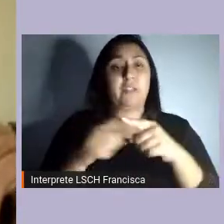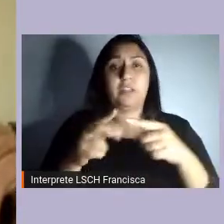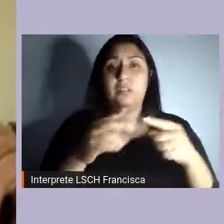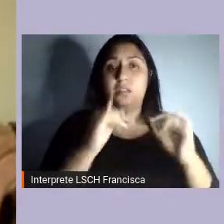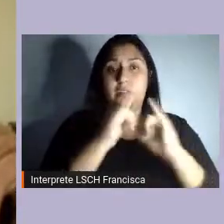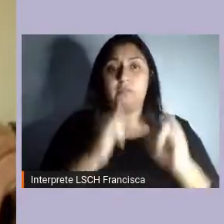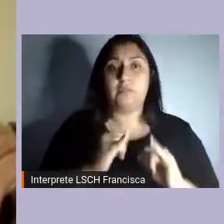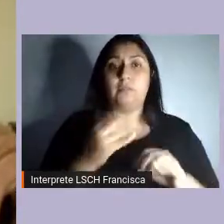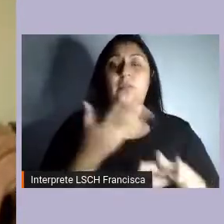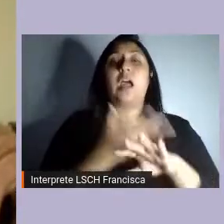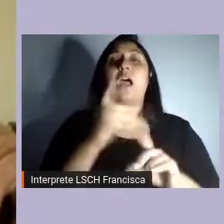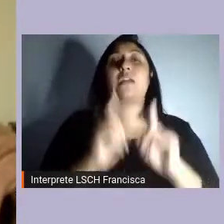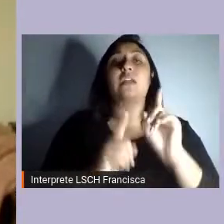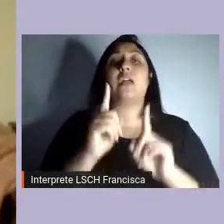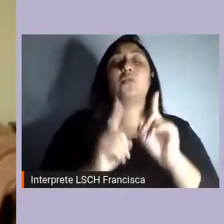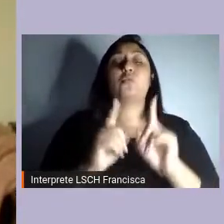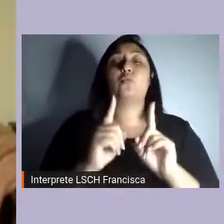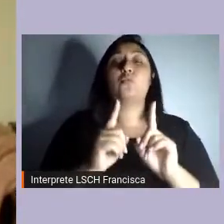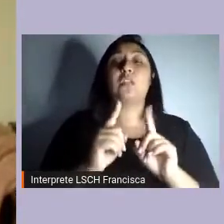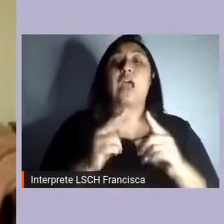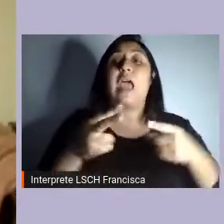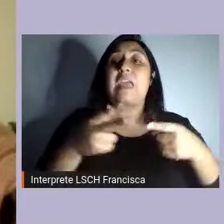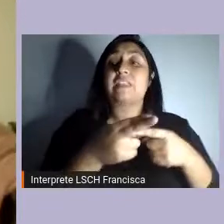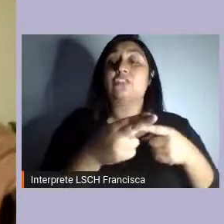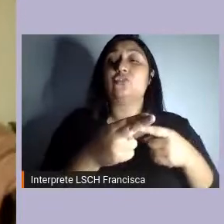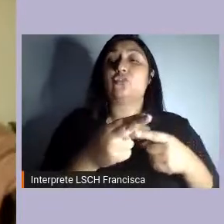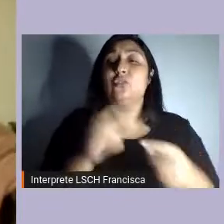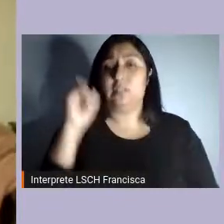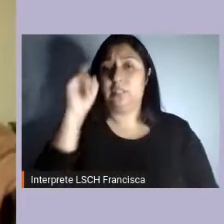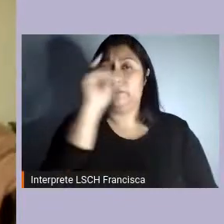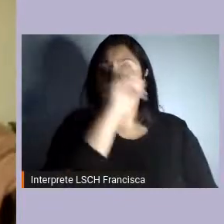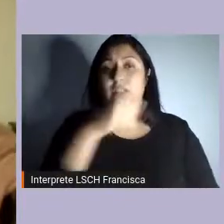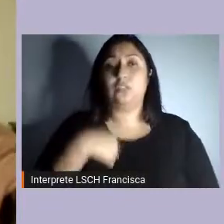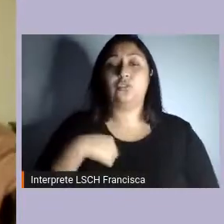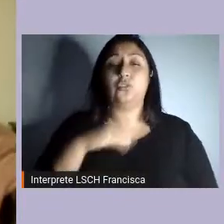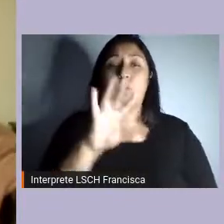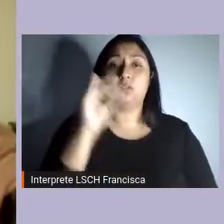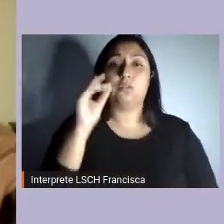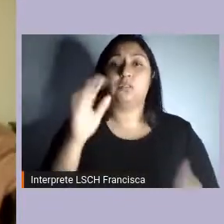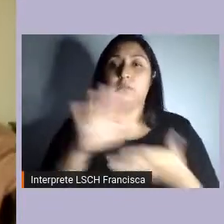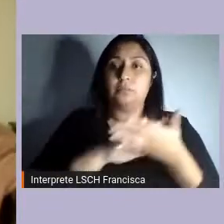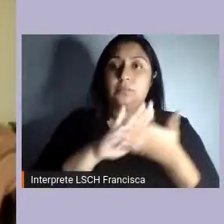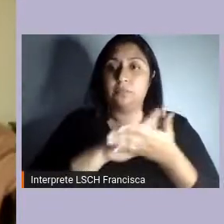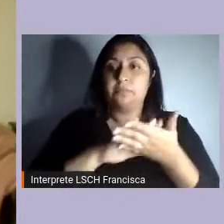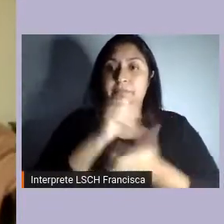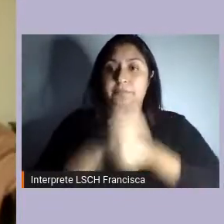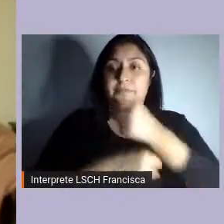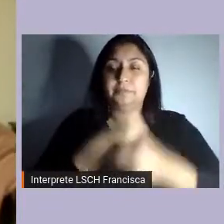algunas ediciones complicadas, ¿ah? Yo encontré, por ejemplo, en la del 70,